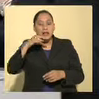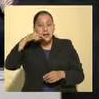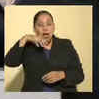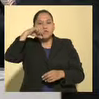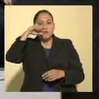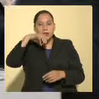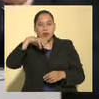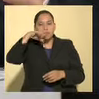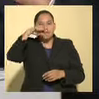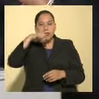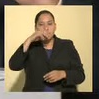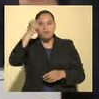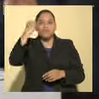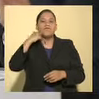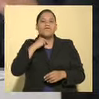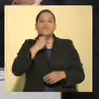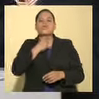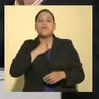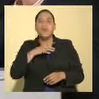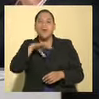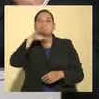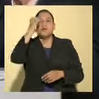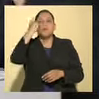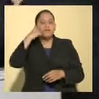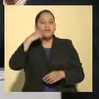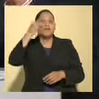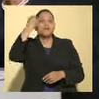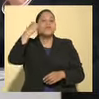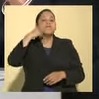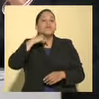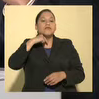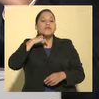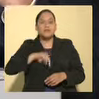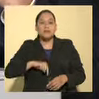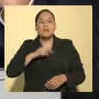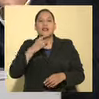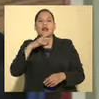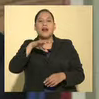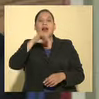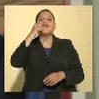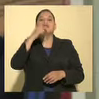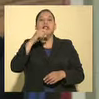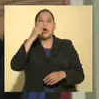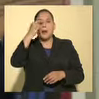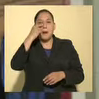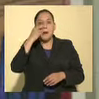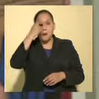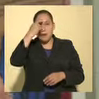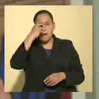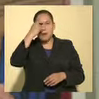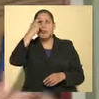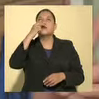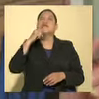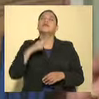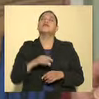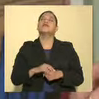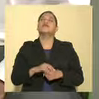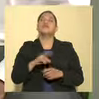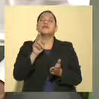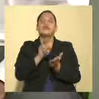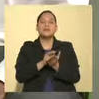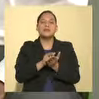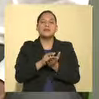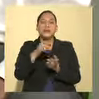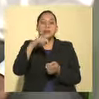y como están, todo por gravedad cae, entonces, ¿sí?, se están tragando el moco. A la hora de que están acostados, si nosotros